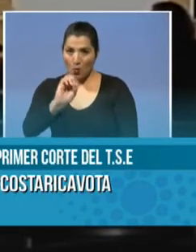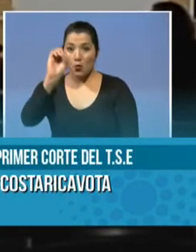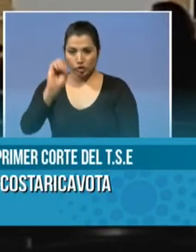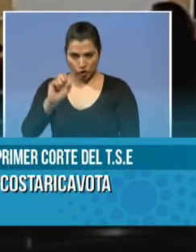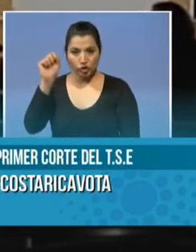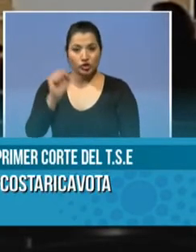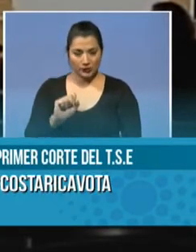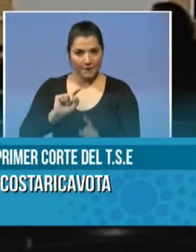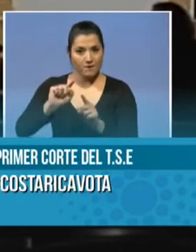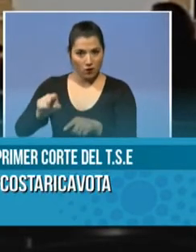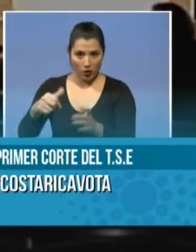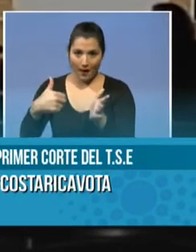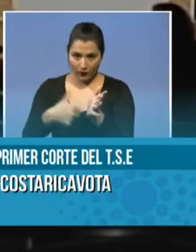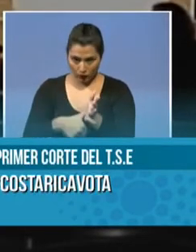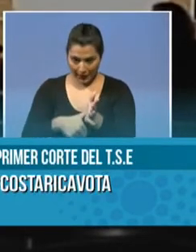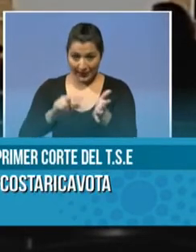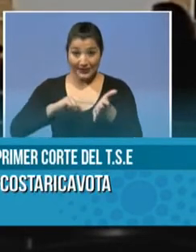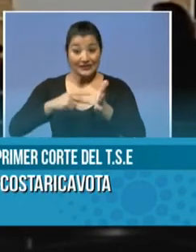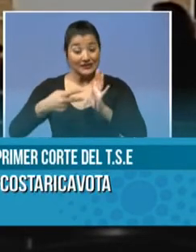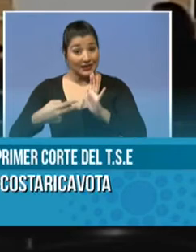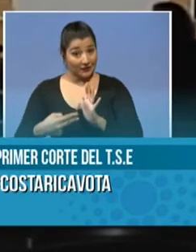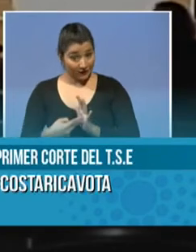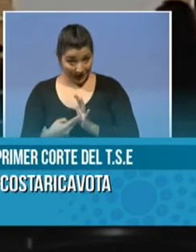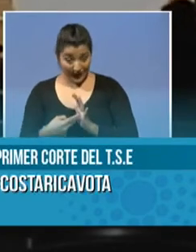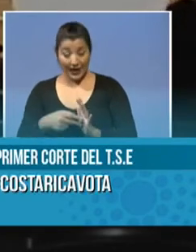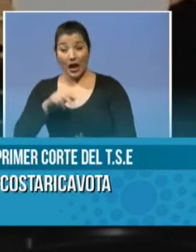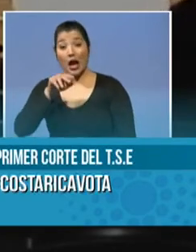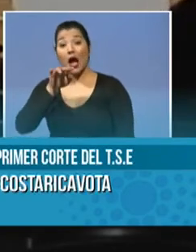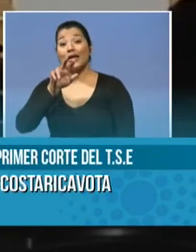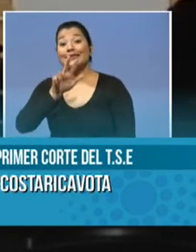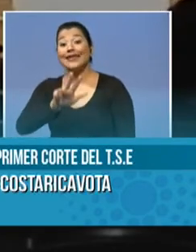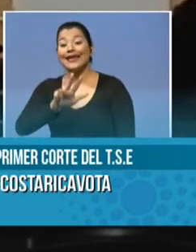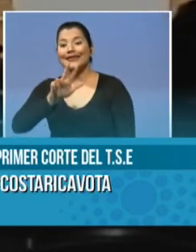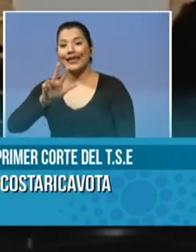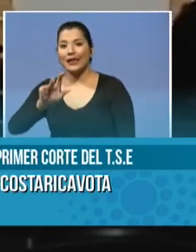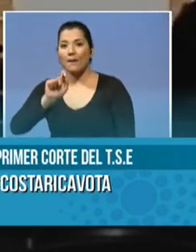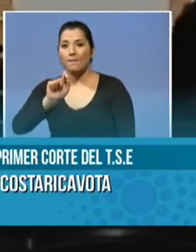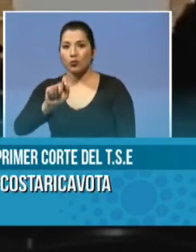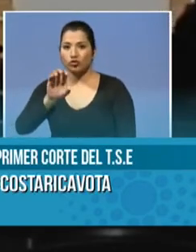66,91%, es decir, con un abstencionismo del